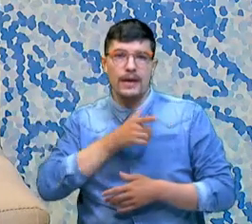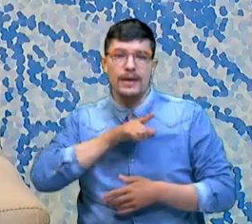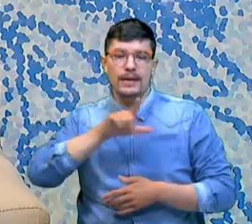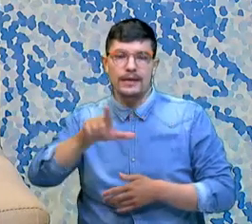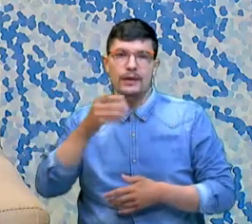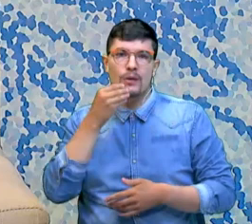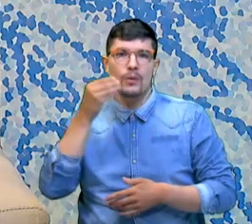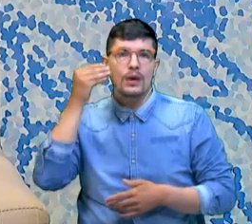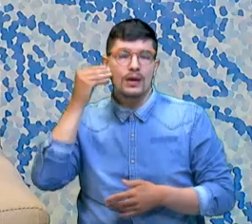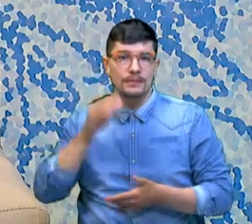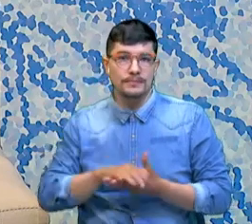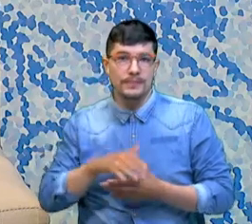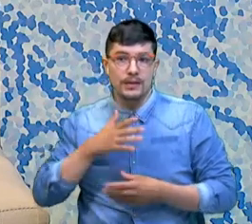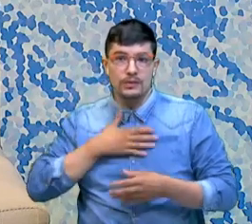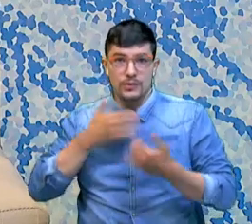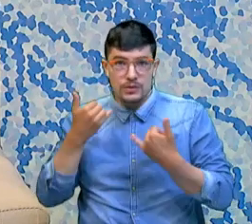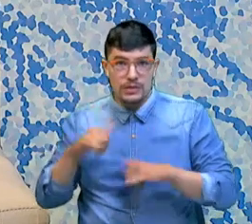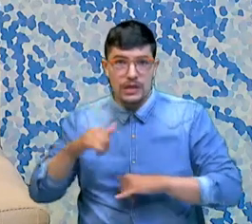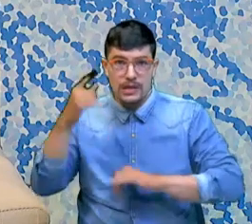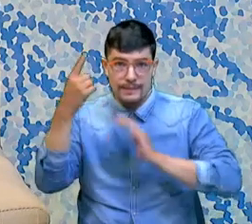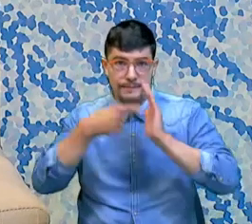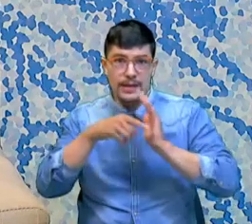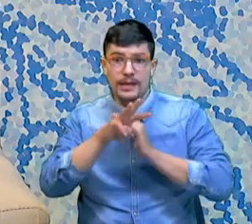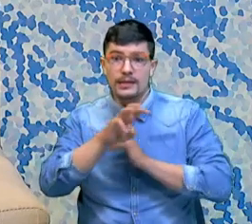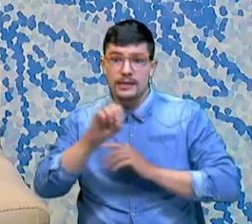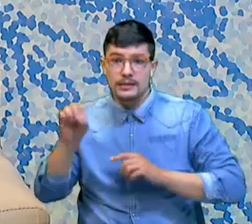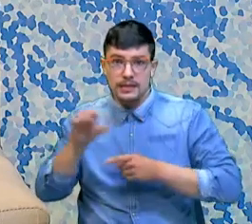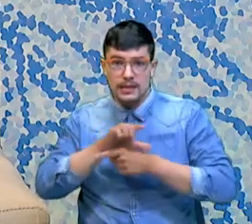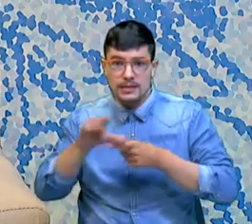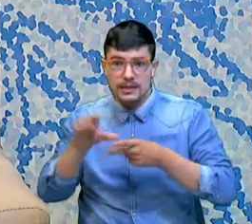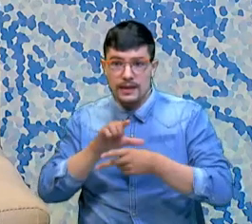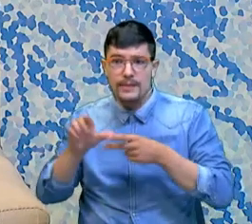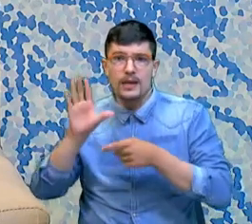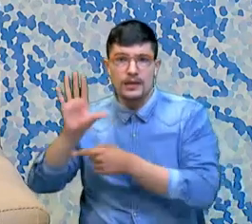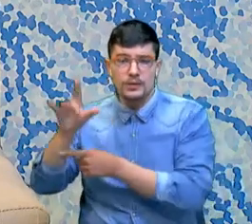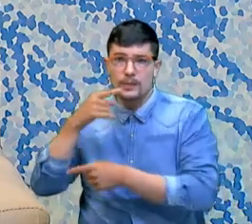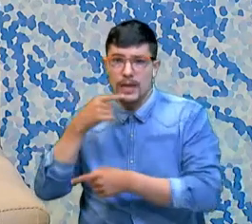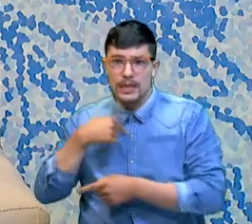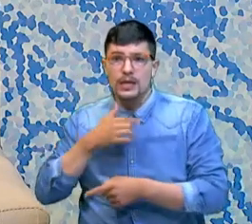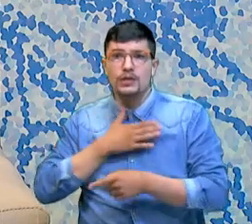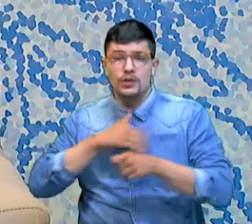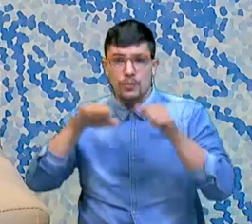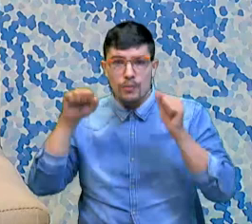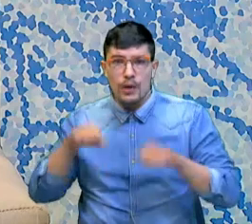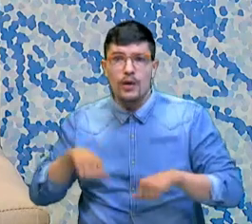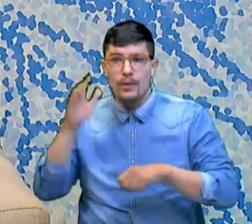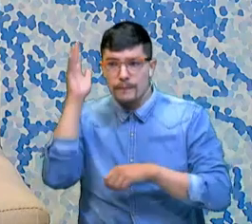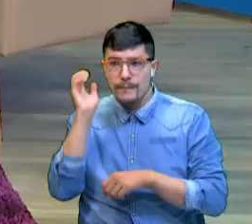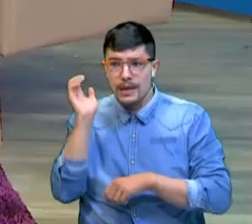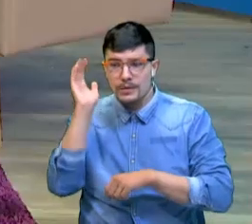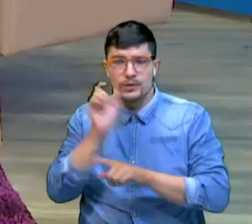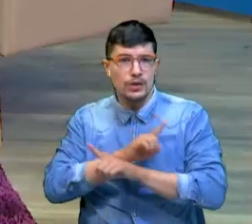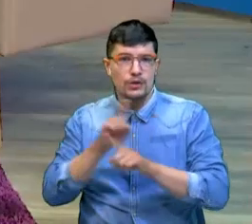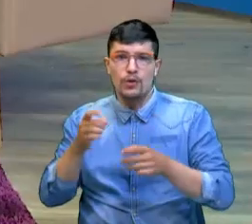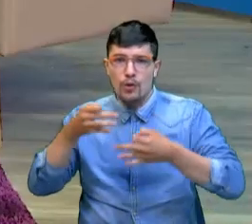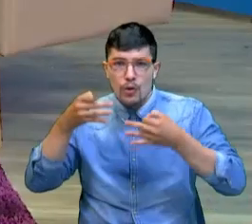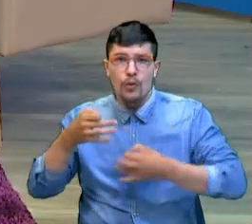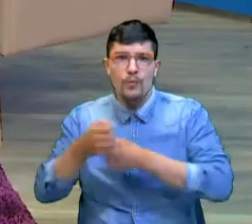tengo ya las 1.300 semanas. Entonces, a mí me han dicho que yo me puedo pensionar sin cumplir la